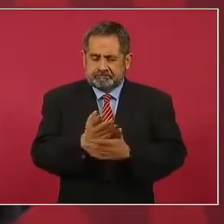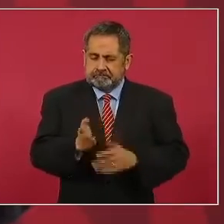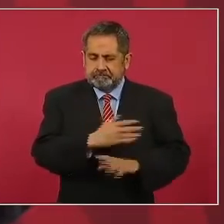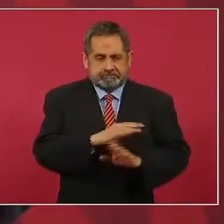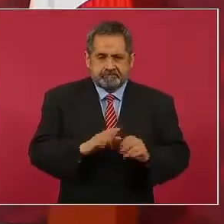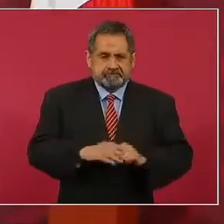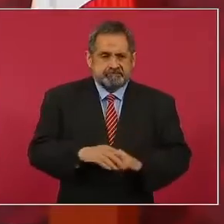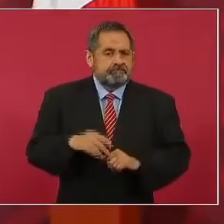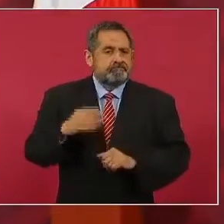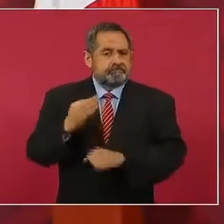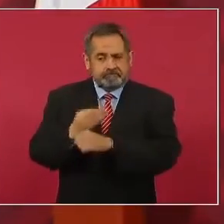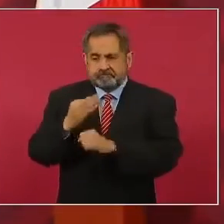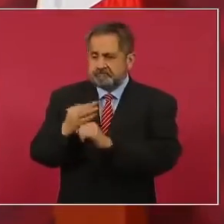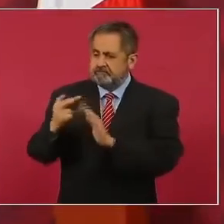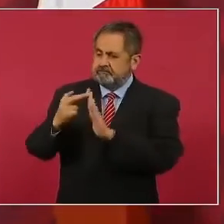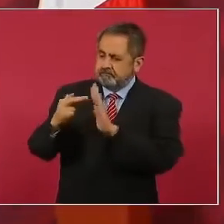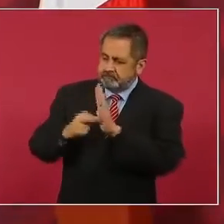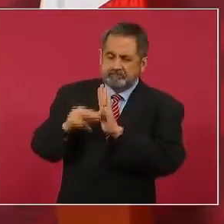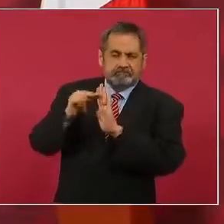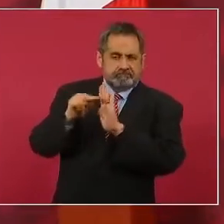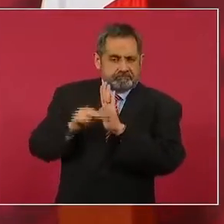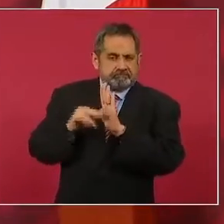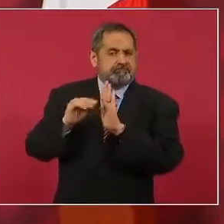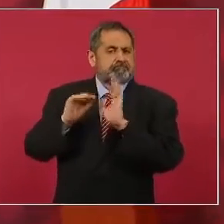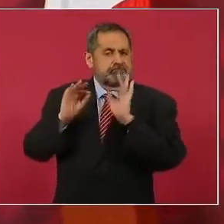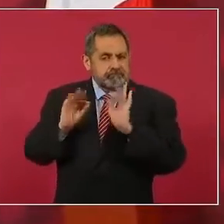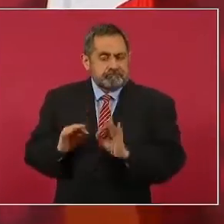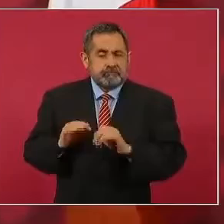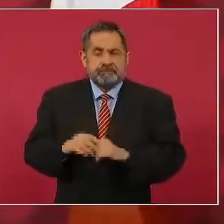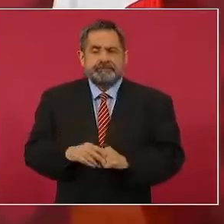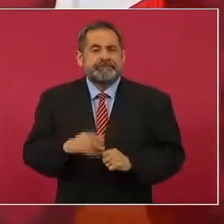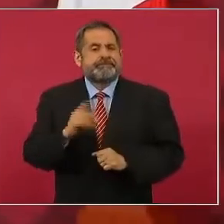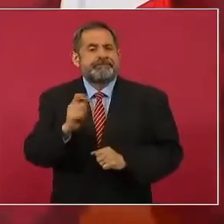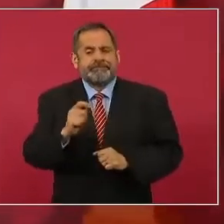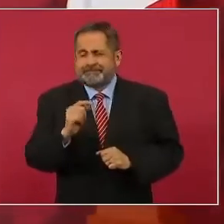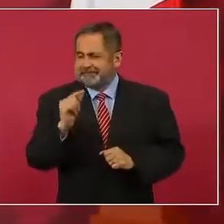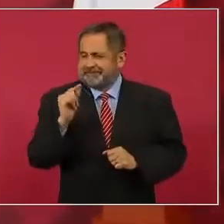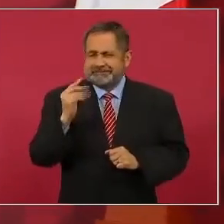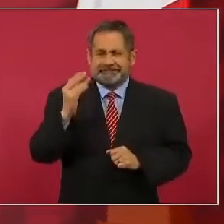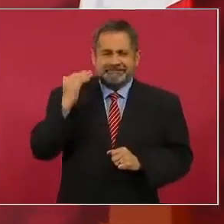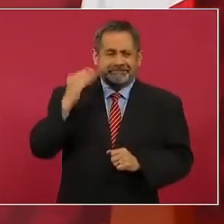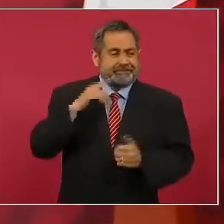hay una normatividad, acaba de participar